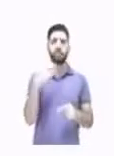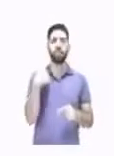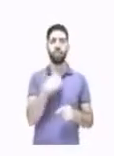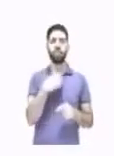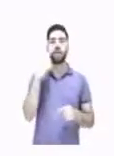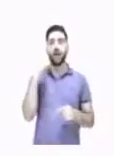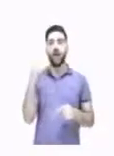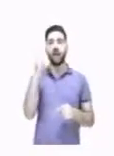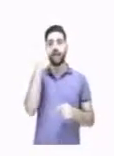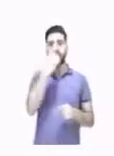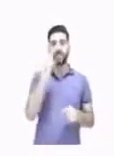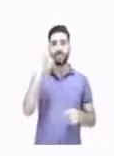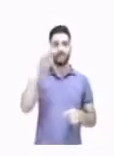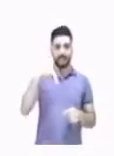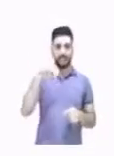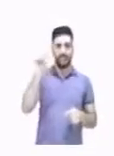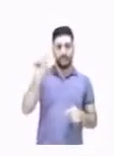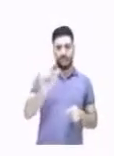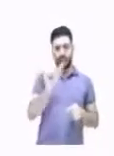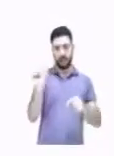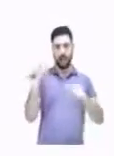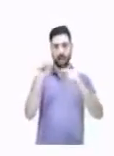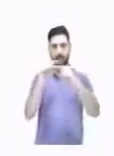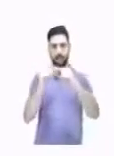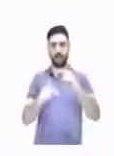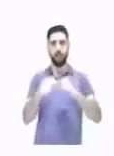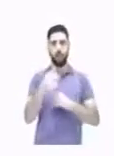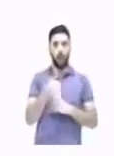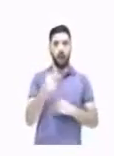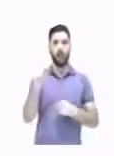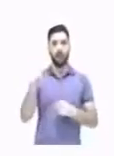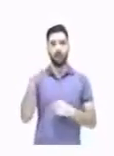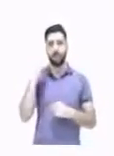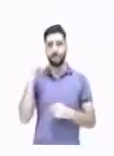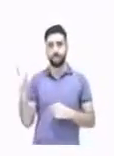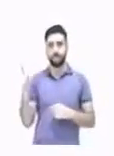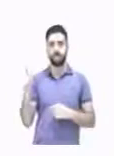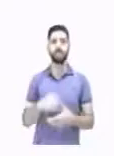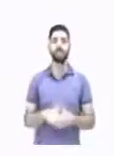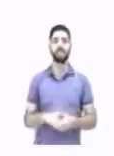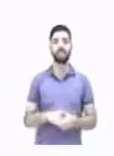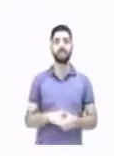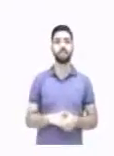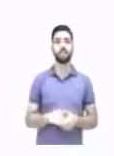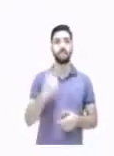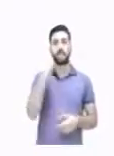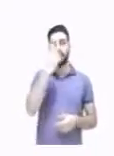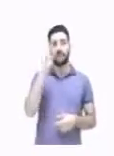vamos a empezar a despejar mi variable, que sería esta. Entonces